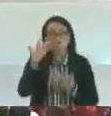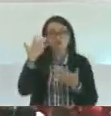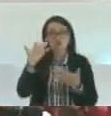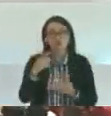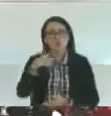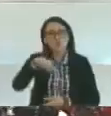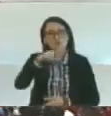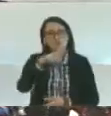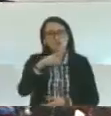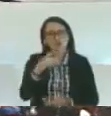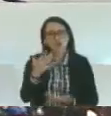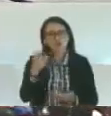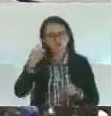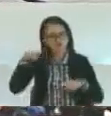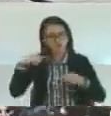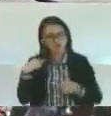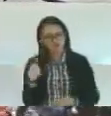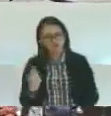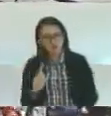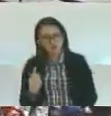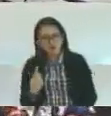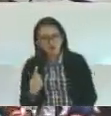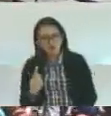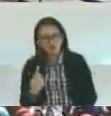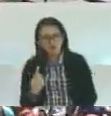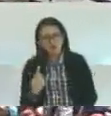¿Ustedes me van a dejar solo?